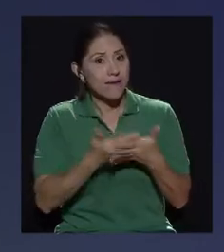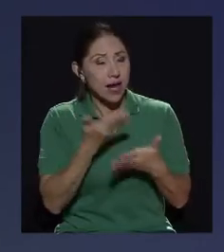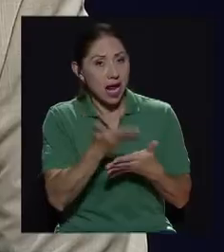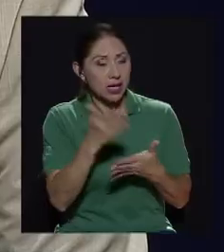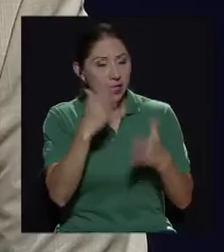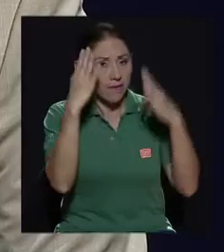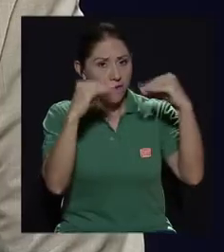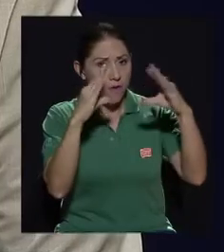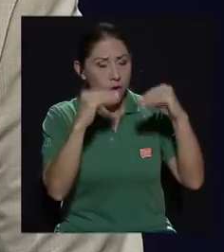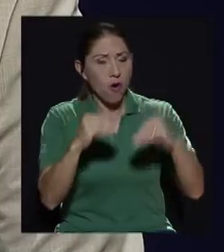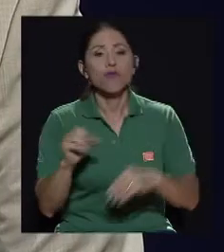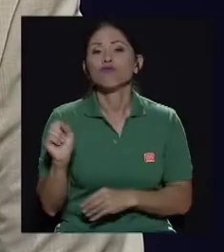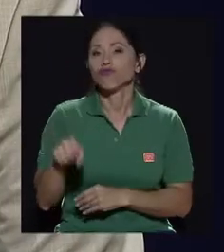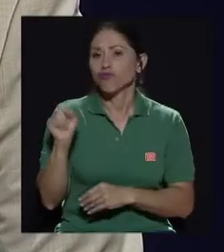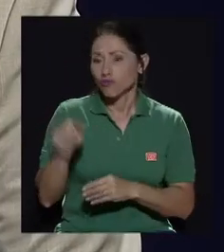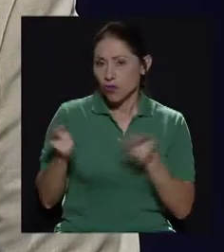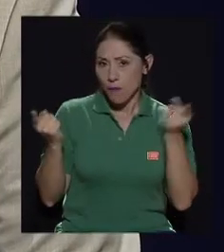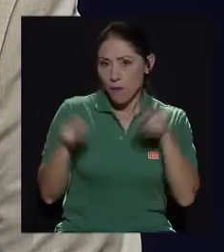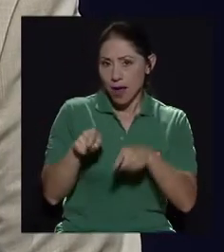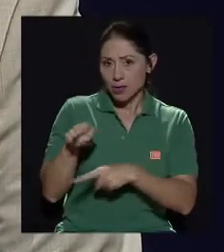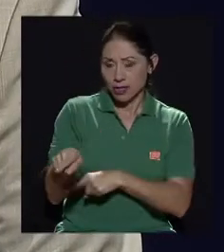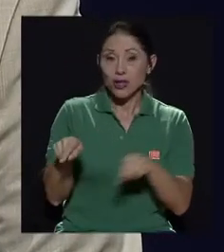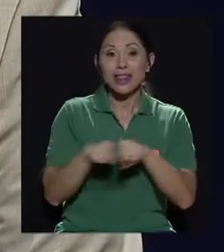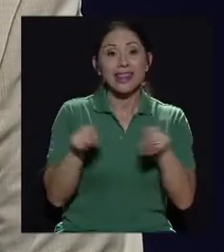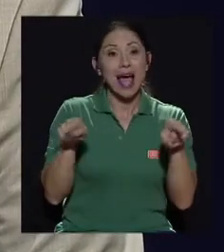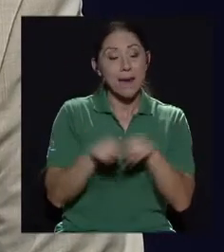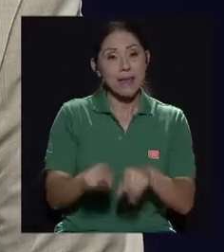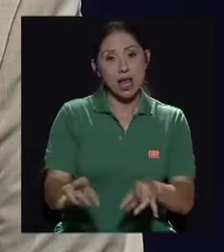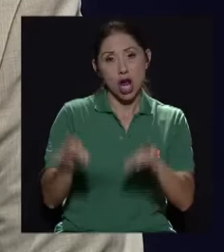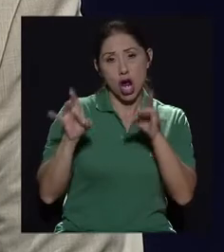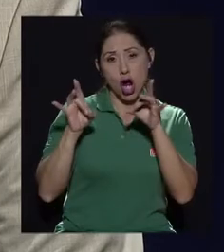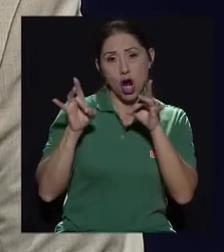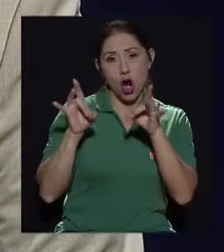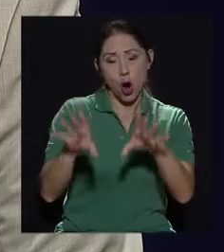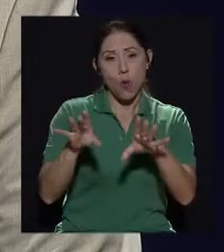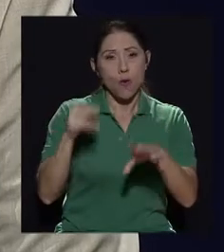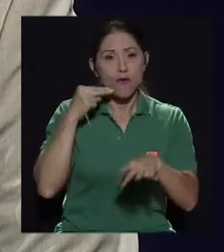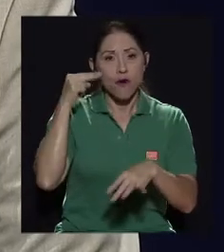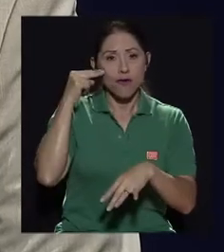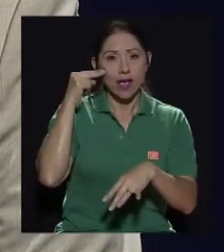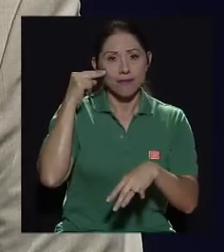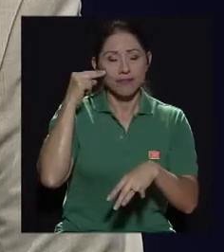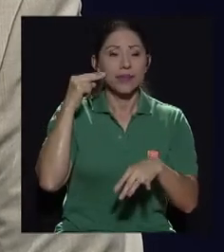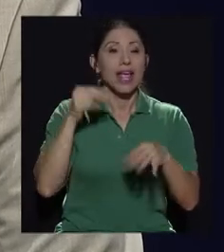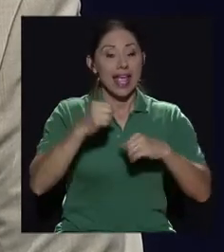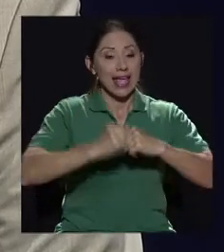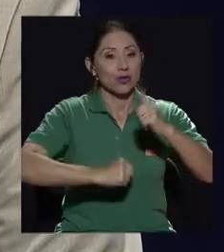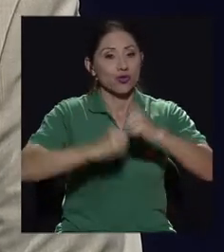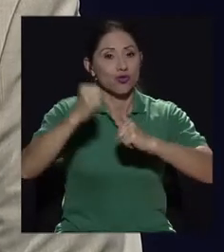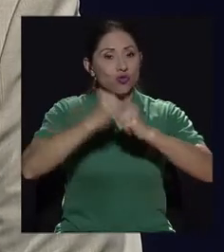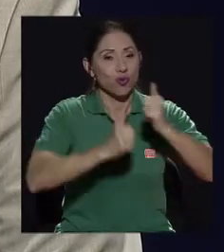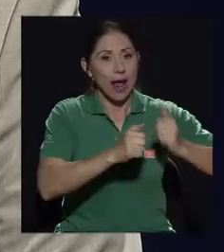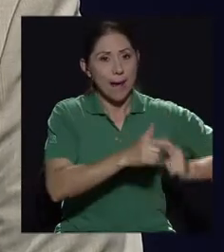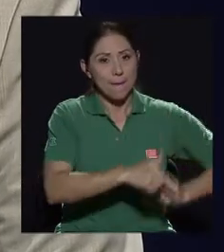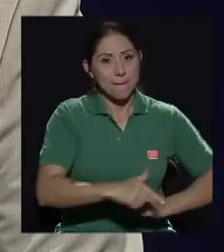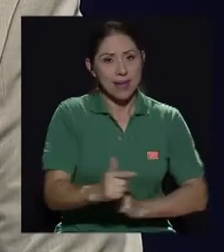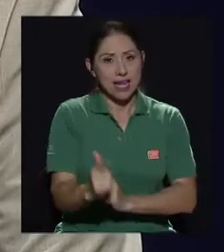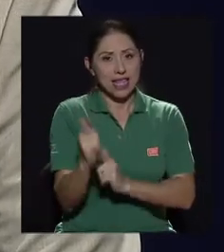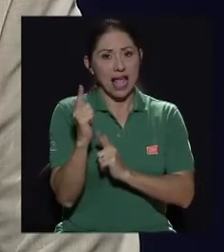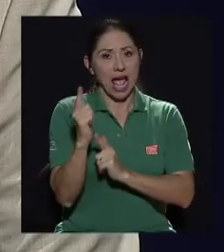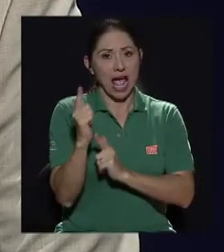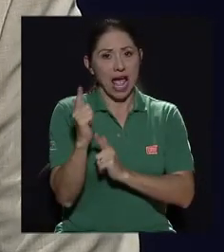información si se dio eso y se dieron muchos casos de homofobia también la estructura militar este a la hora de reprimir